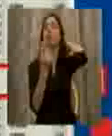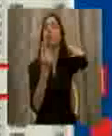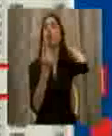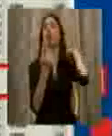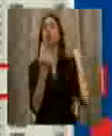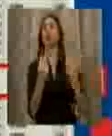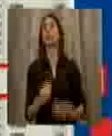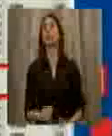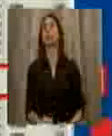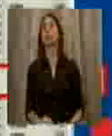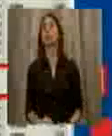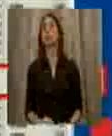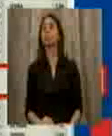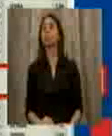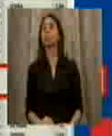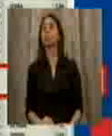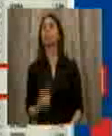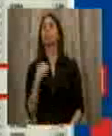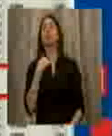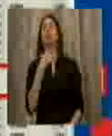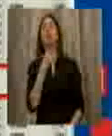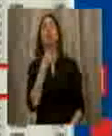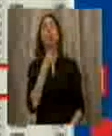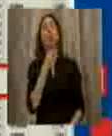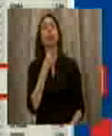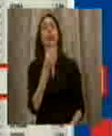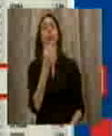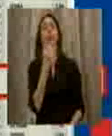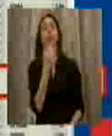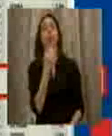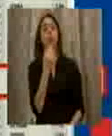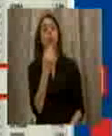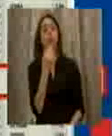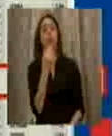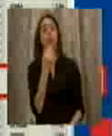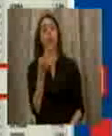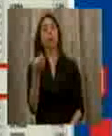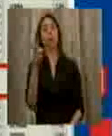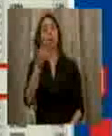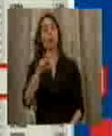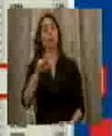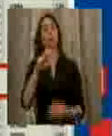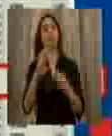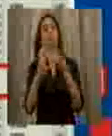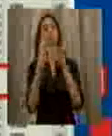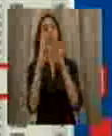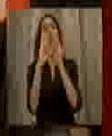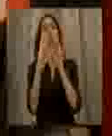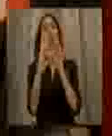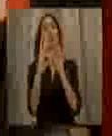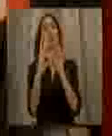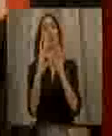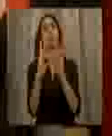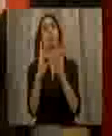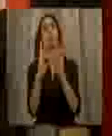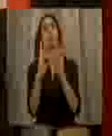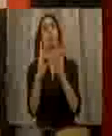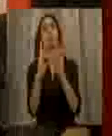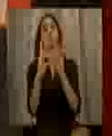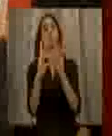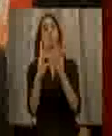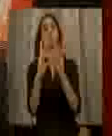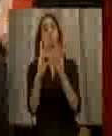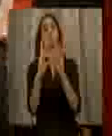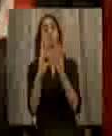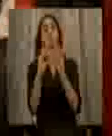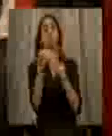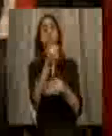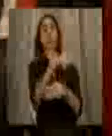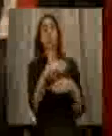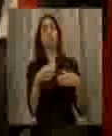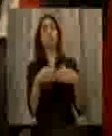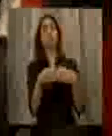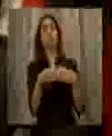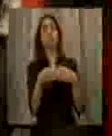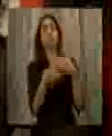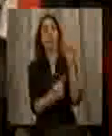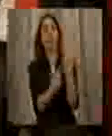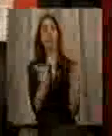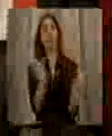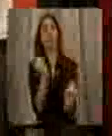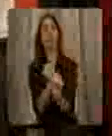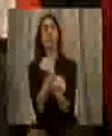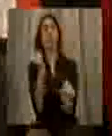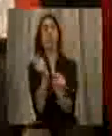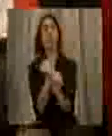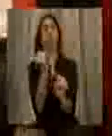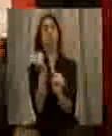2012. Quiero también reiterar el agradecimiento al equipo que